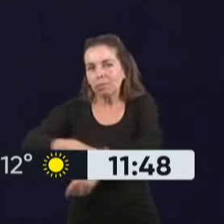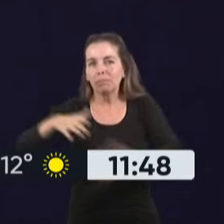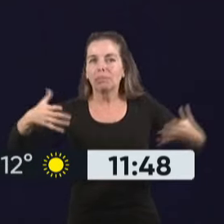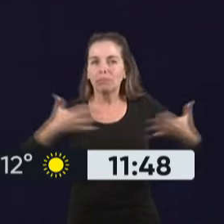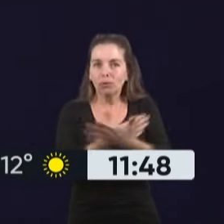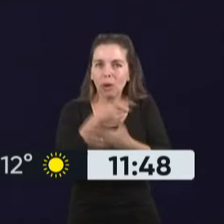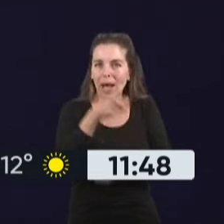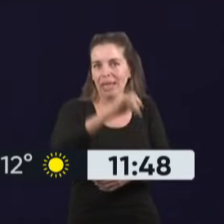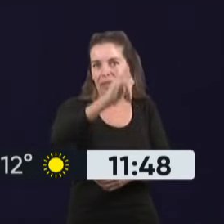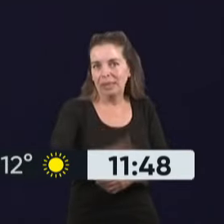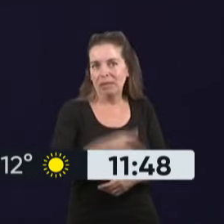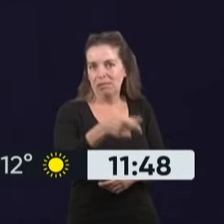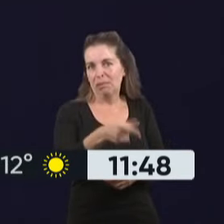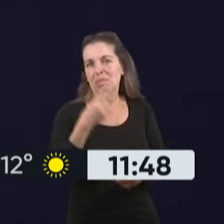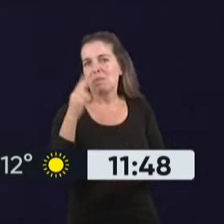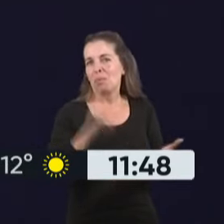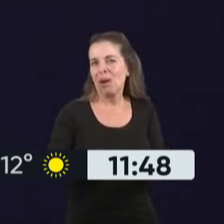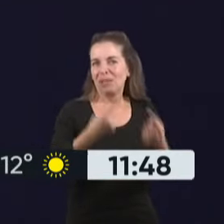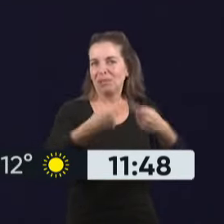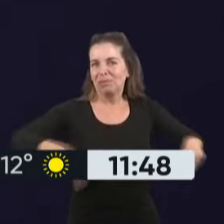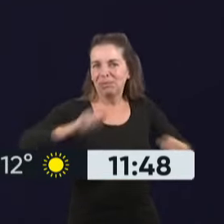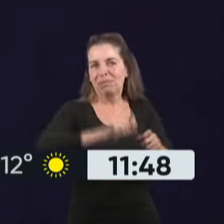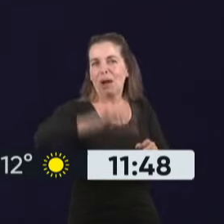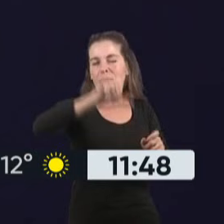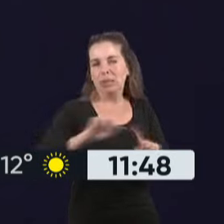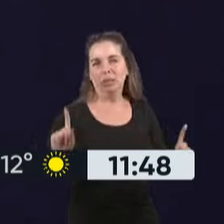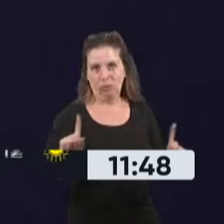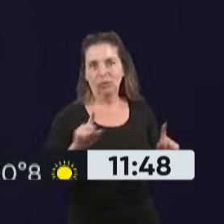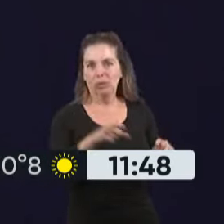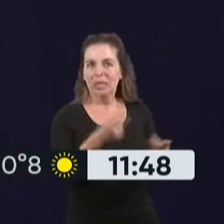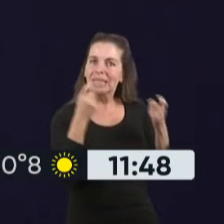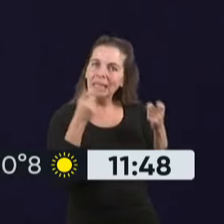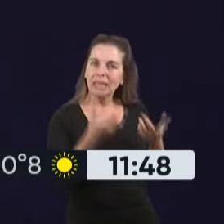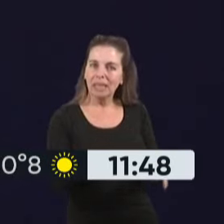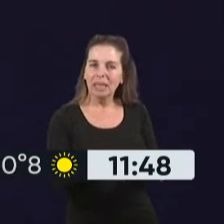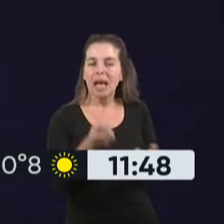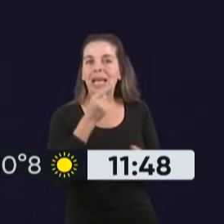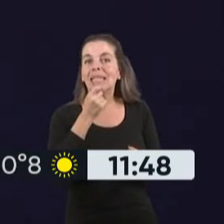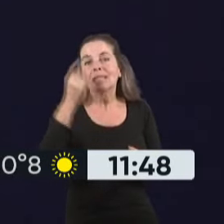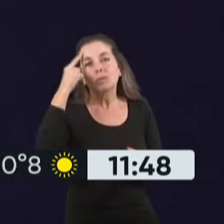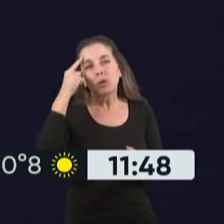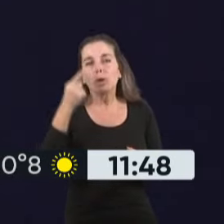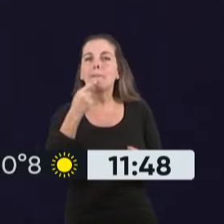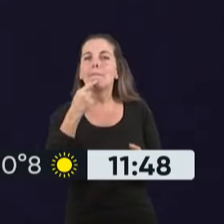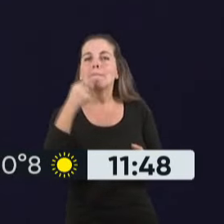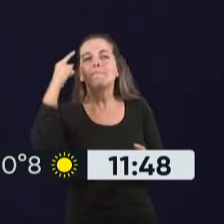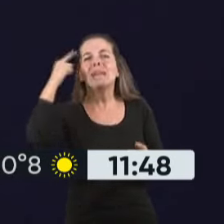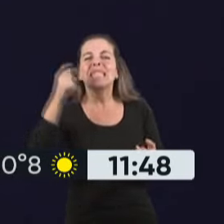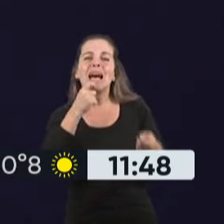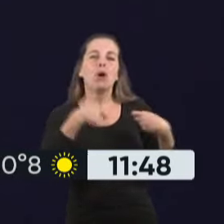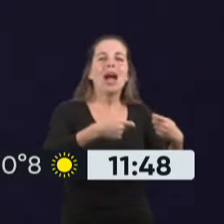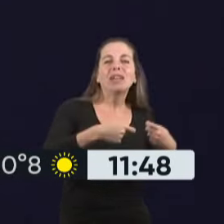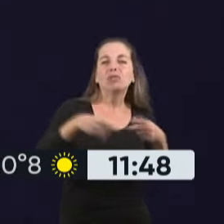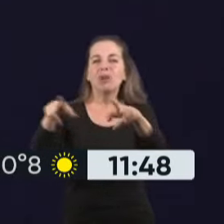primero que le corroe el plato de comida de todos los días. Así que cuando uno habla de superávit fiscal o de equilibrio de las cuentas públicas,